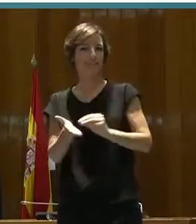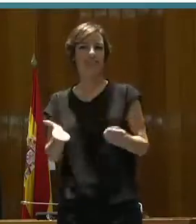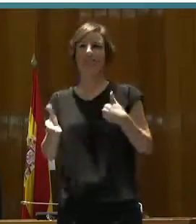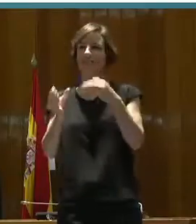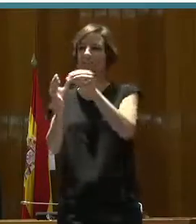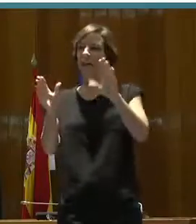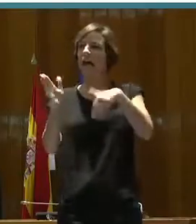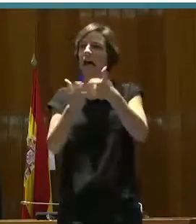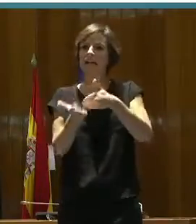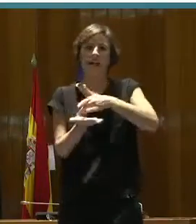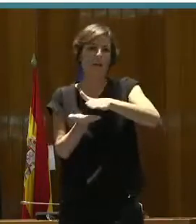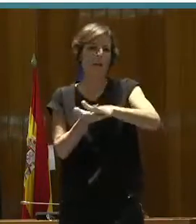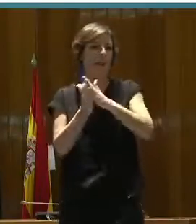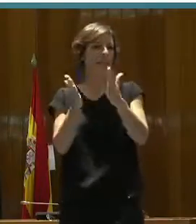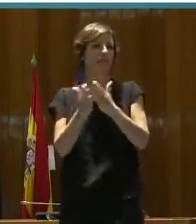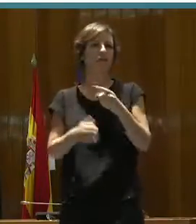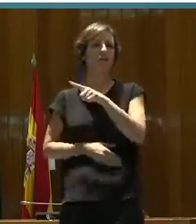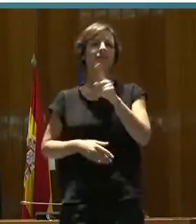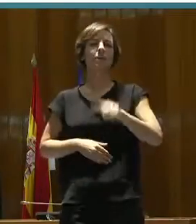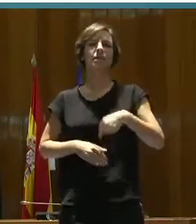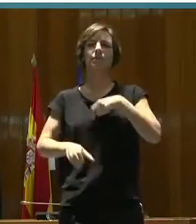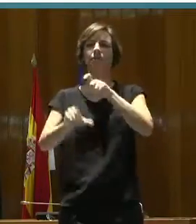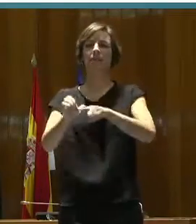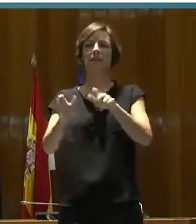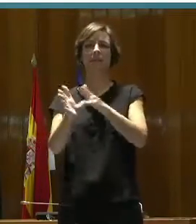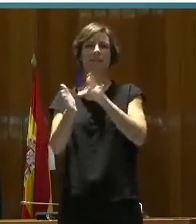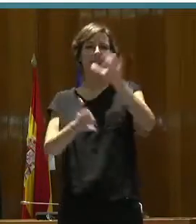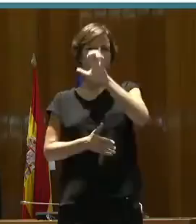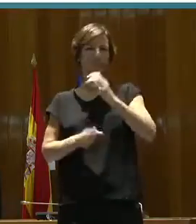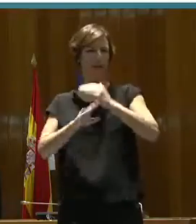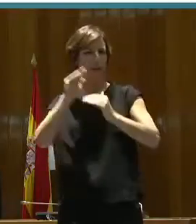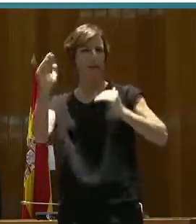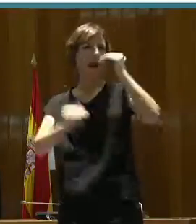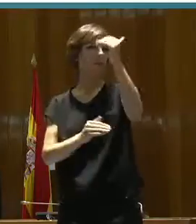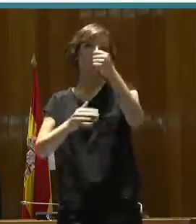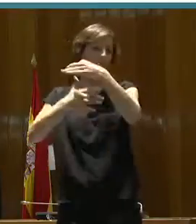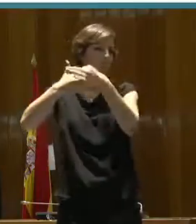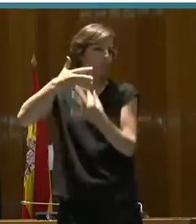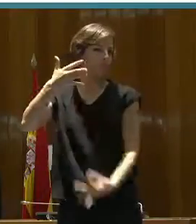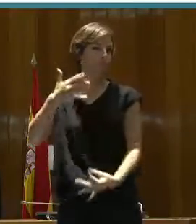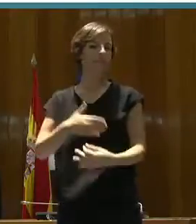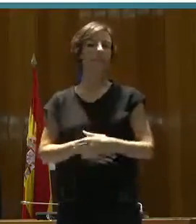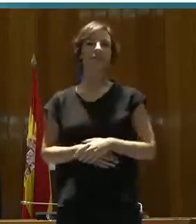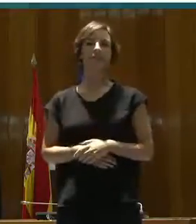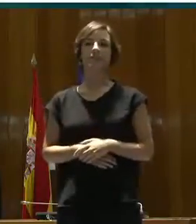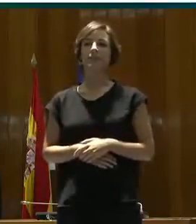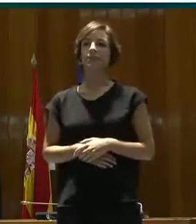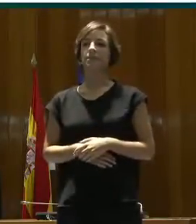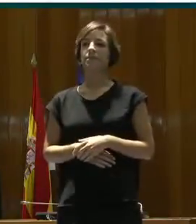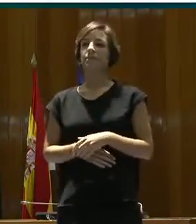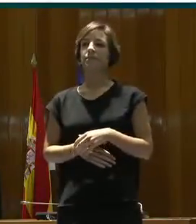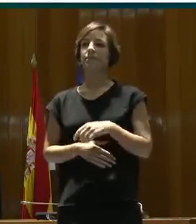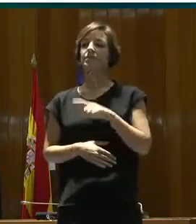compilaciones, incluso edición de libros, y es coeditor de una revista científica de alto nivel. Y quizá entre la participación en diversos